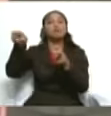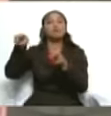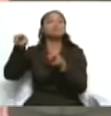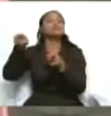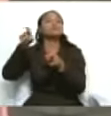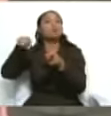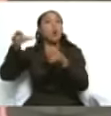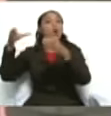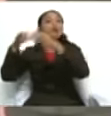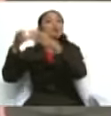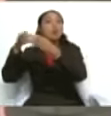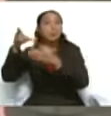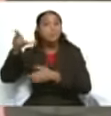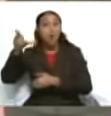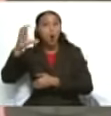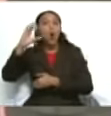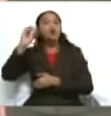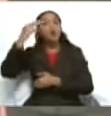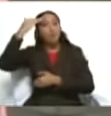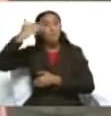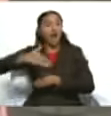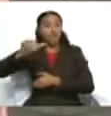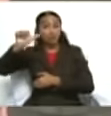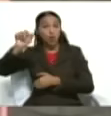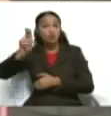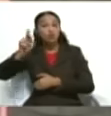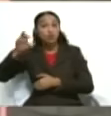en ese territorio marítimo. Así que